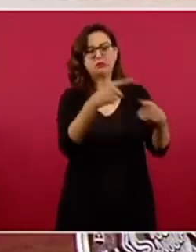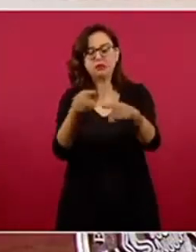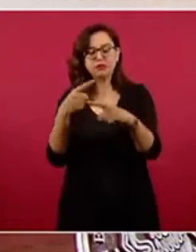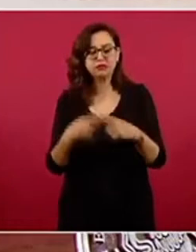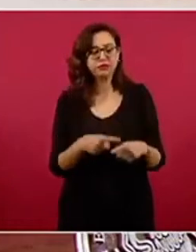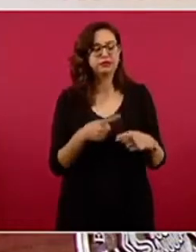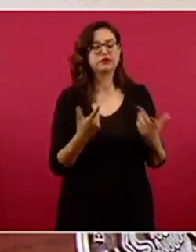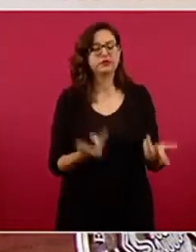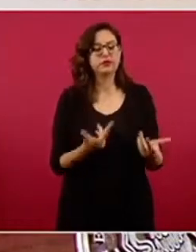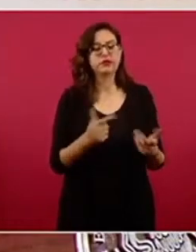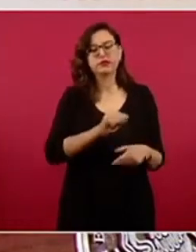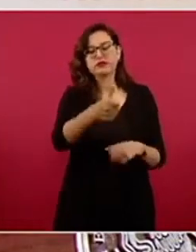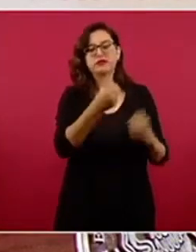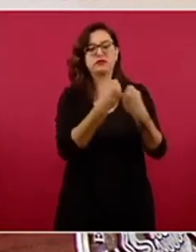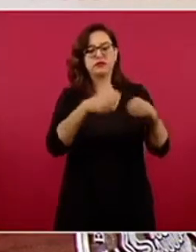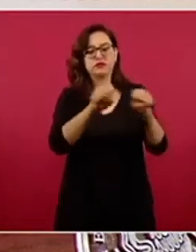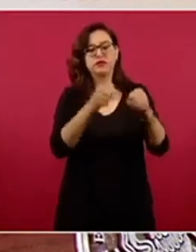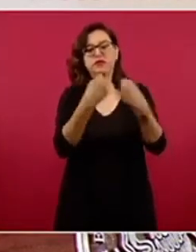y habían otros socios,